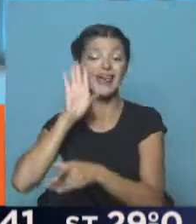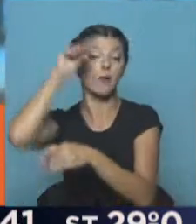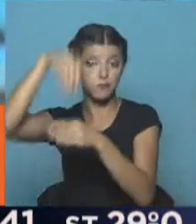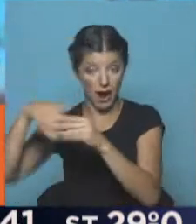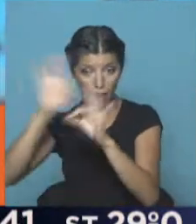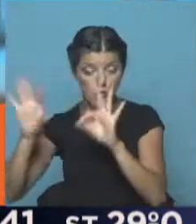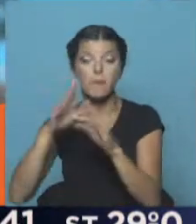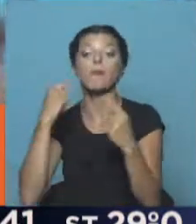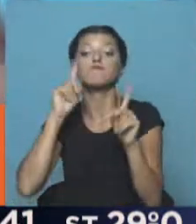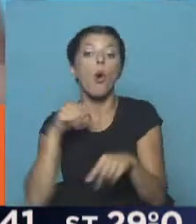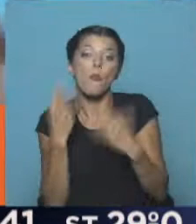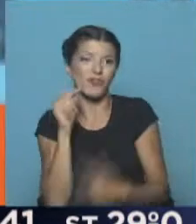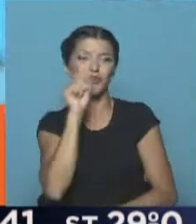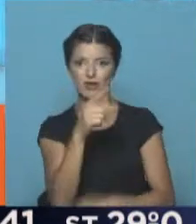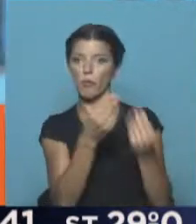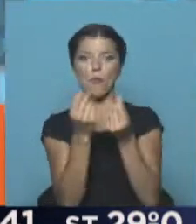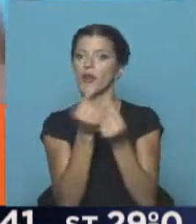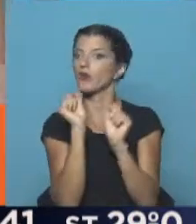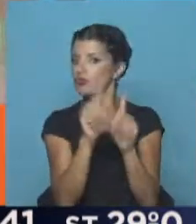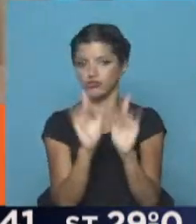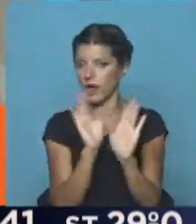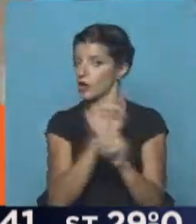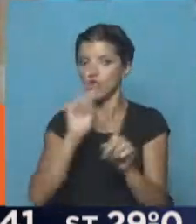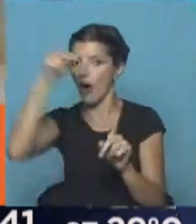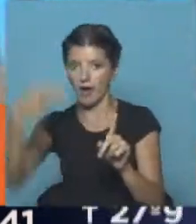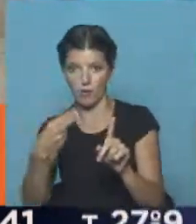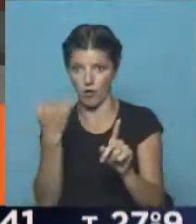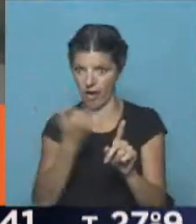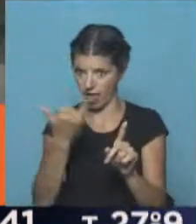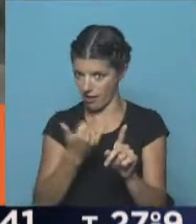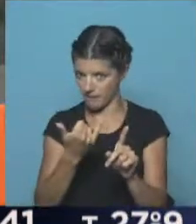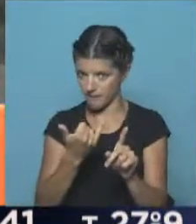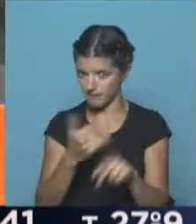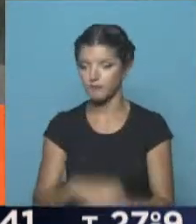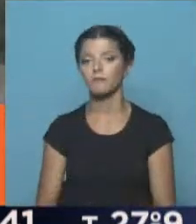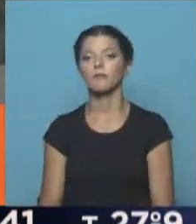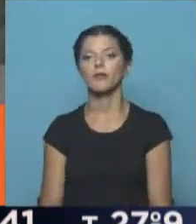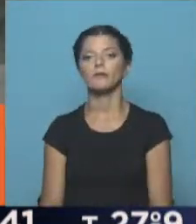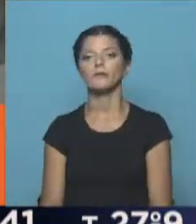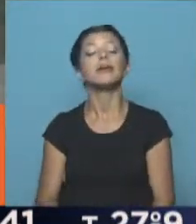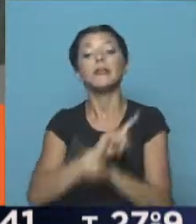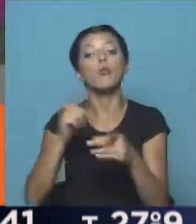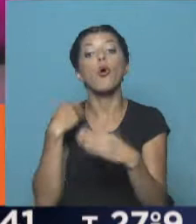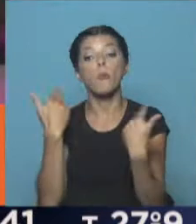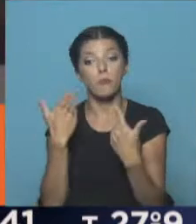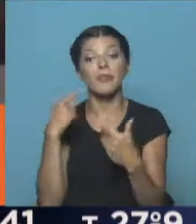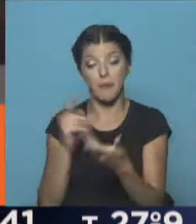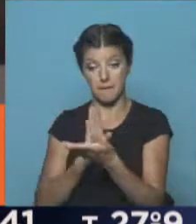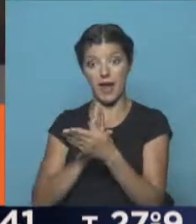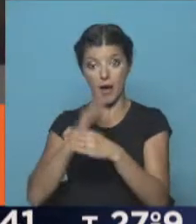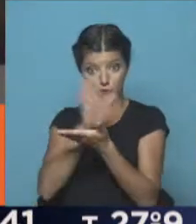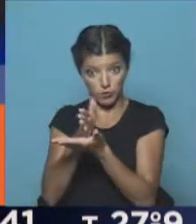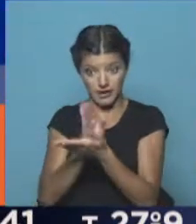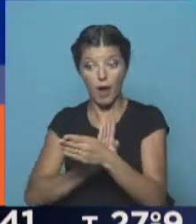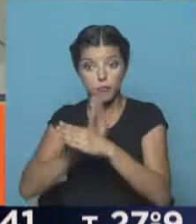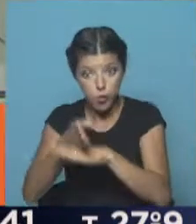sigue manejando su propia moneda y no responde a la frontera alien es decir no pueden pasar la frontera sin mostrar su pasaporte